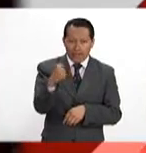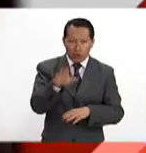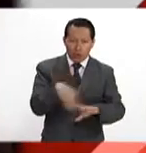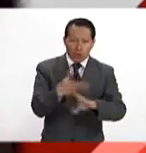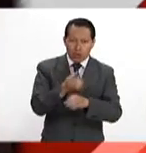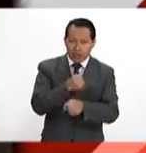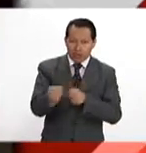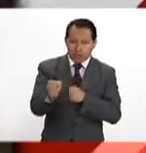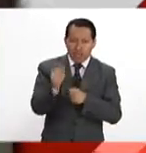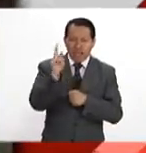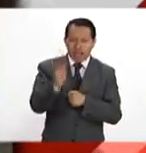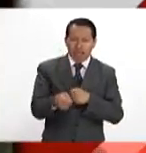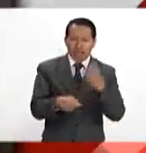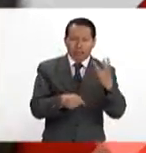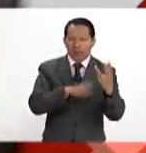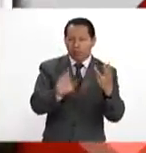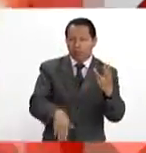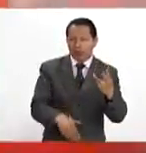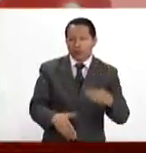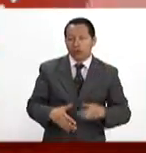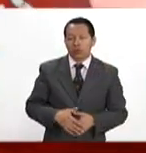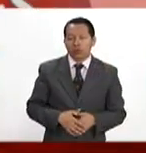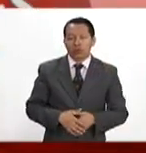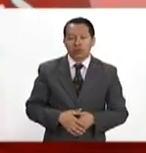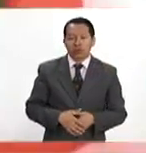que dejó un saldo de 3 muertos.